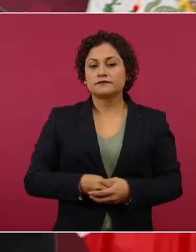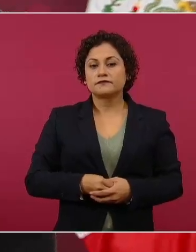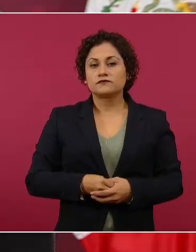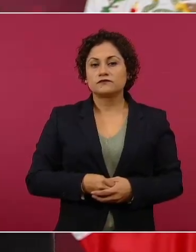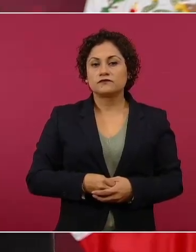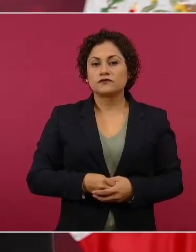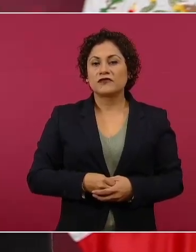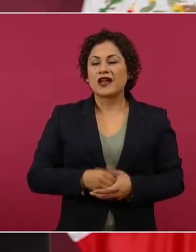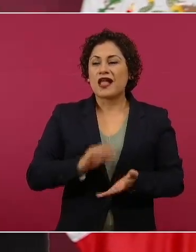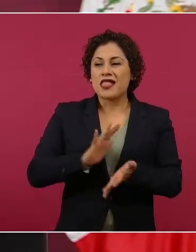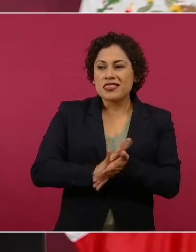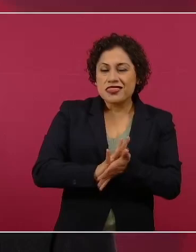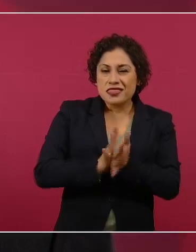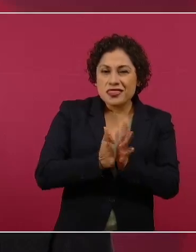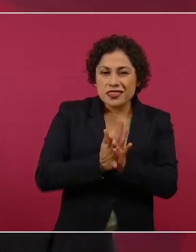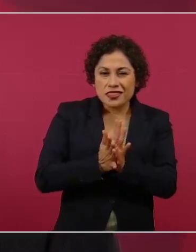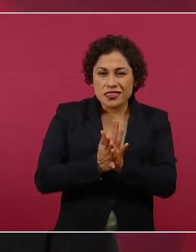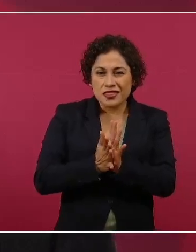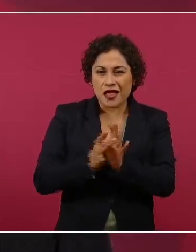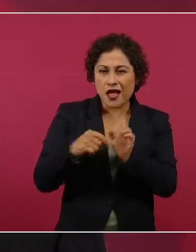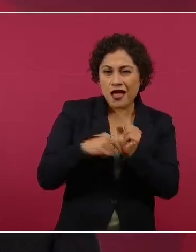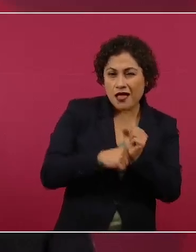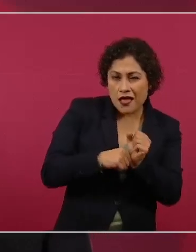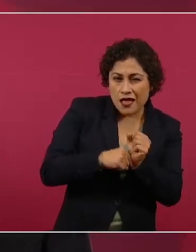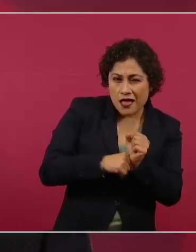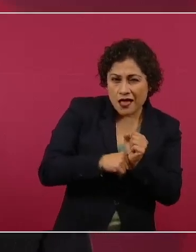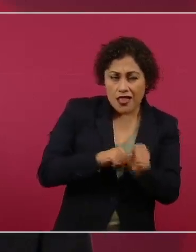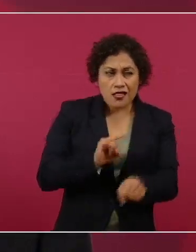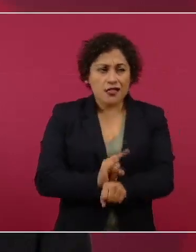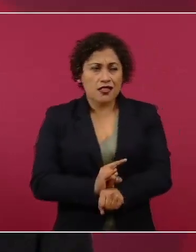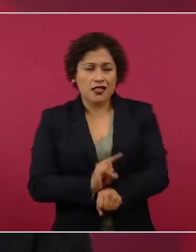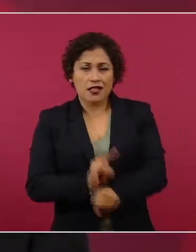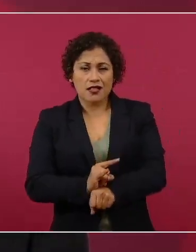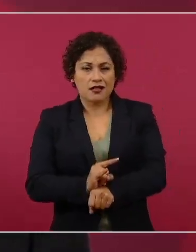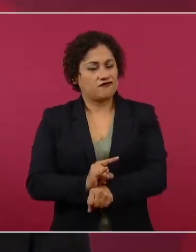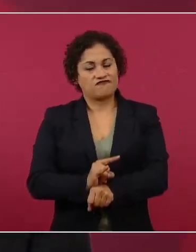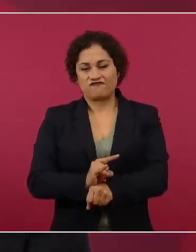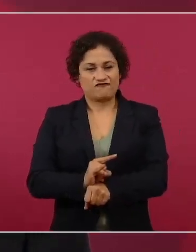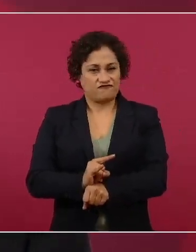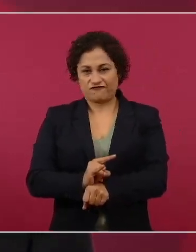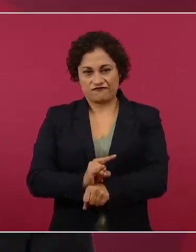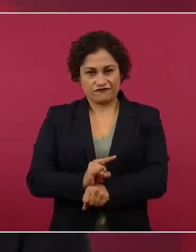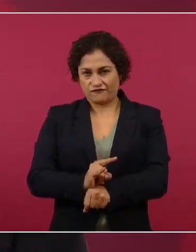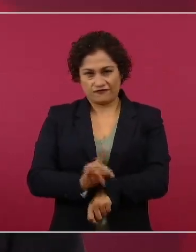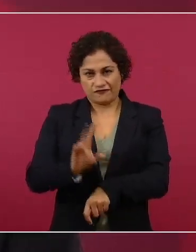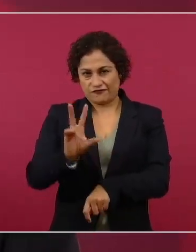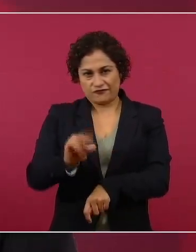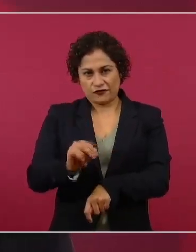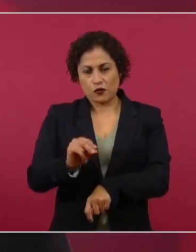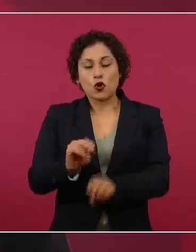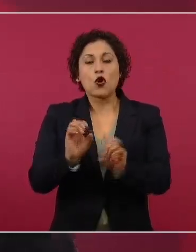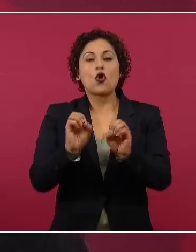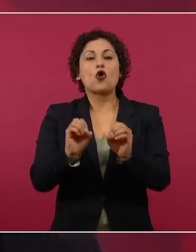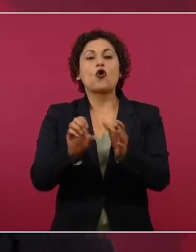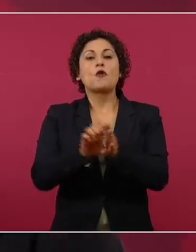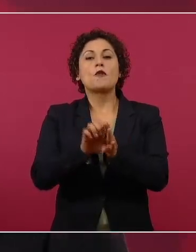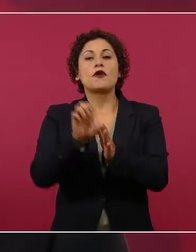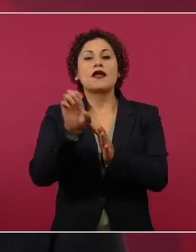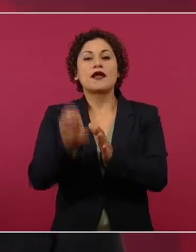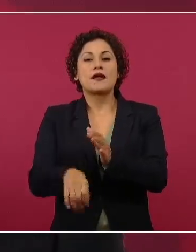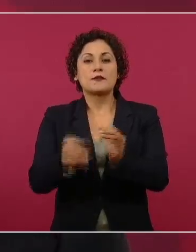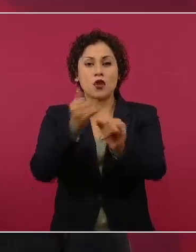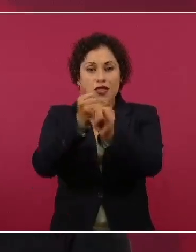encubierto, o que dé la impresión que se está actuando de manera